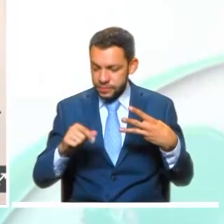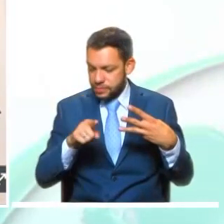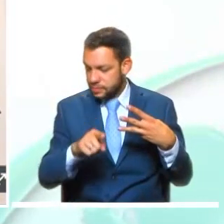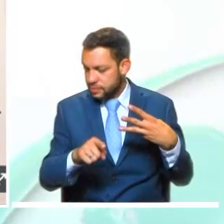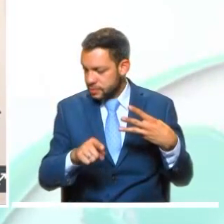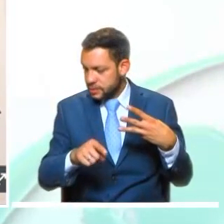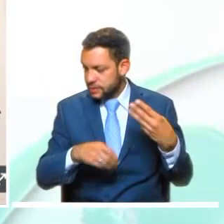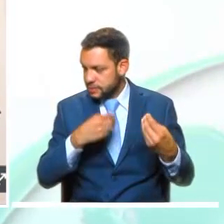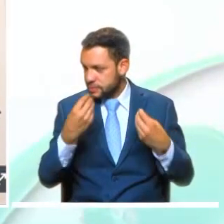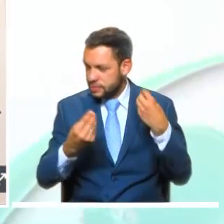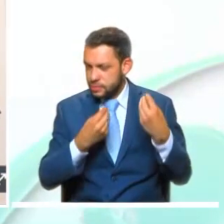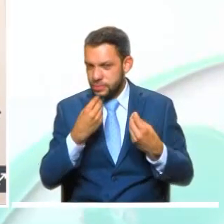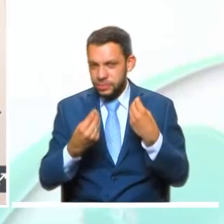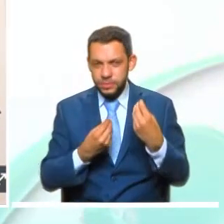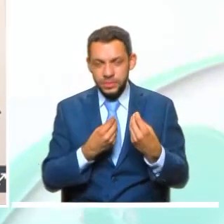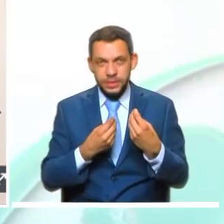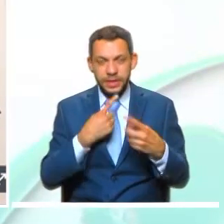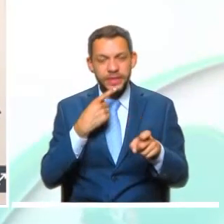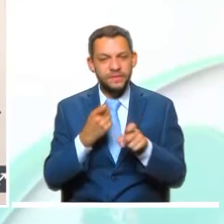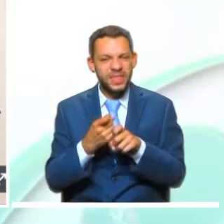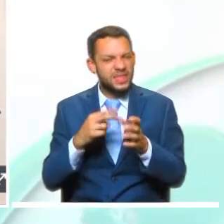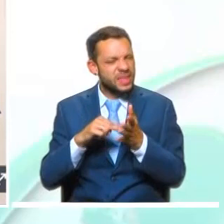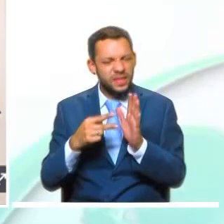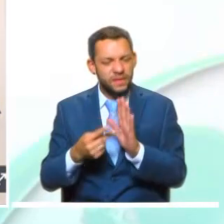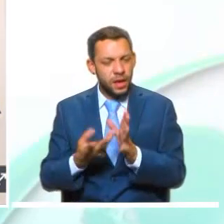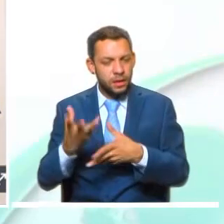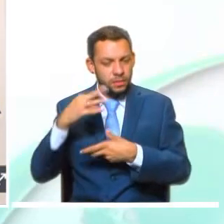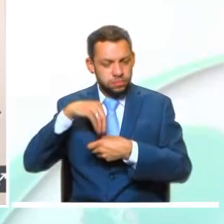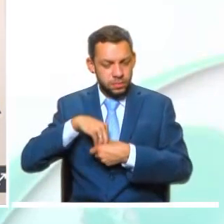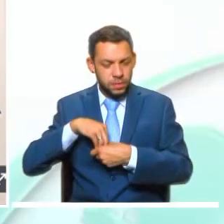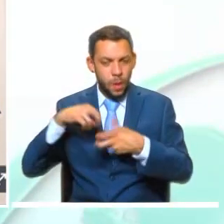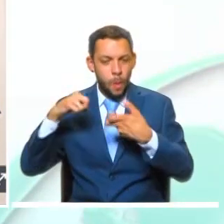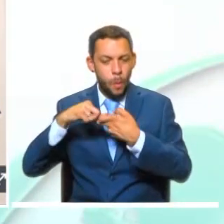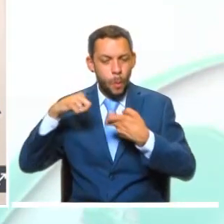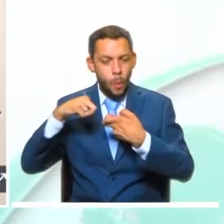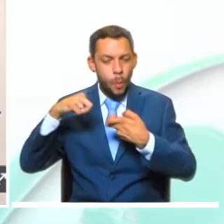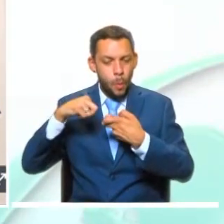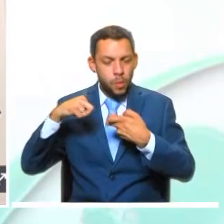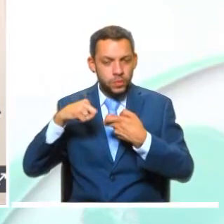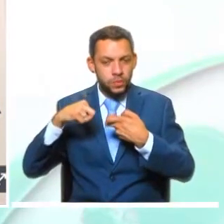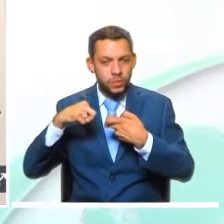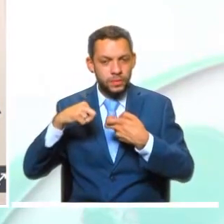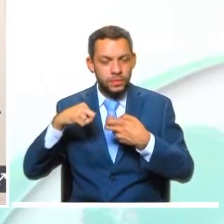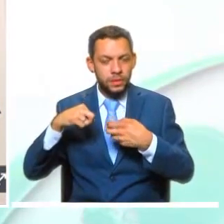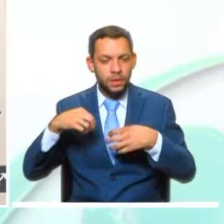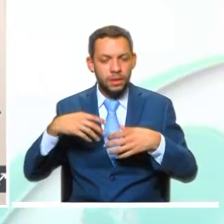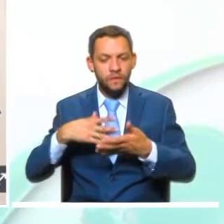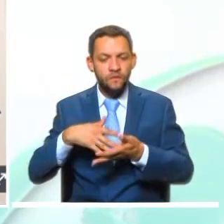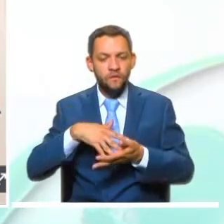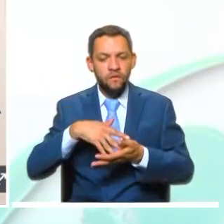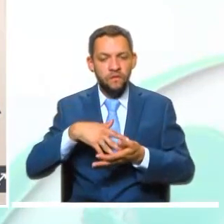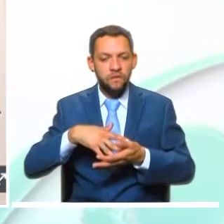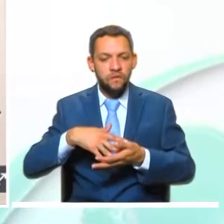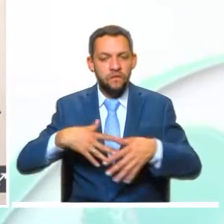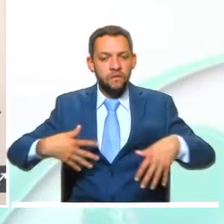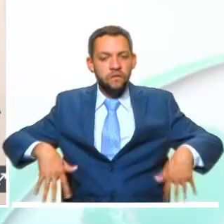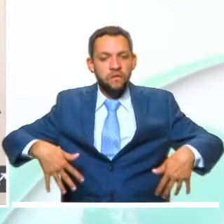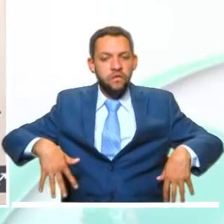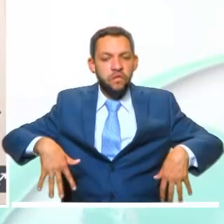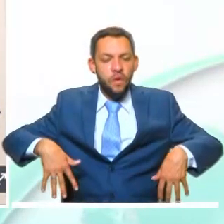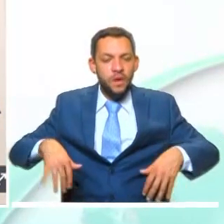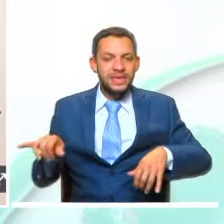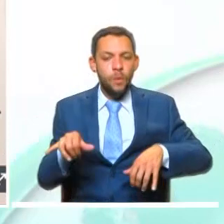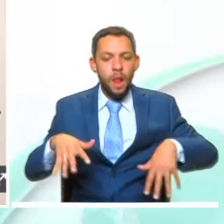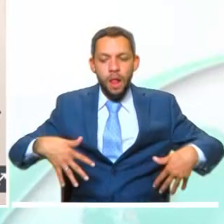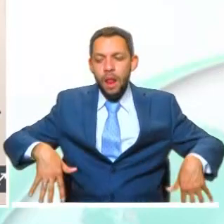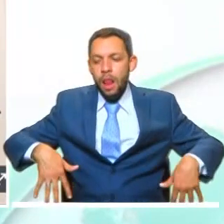sarcopenia eso que significa que el músculo se va adelgazando sarcopenia y